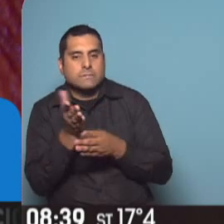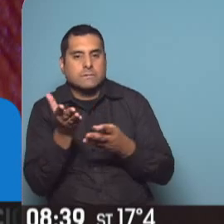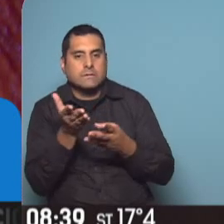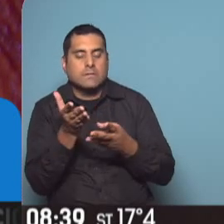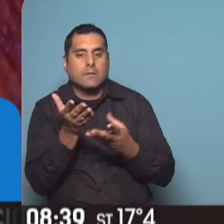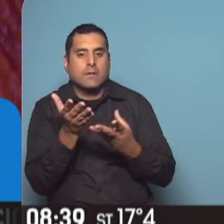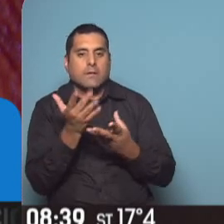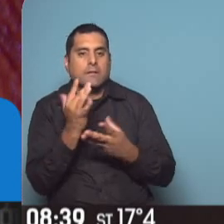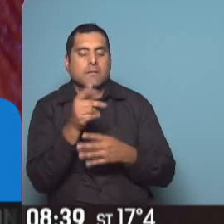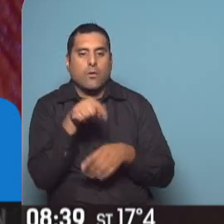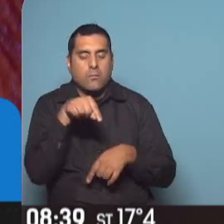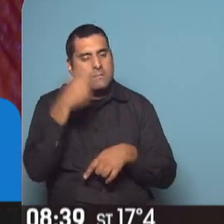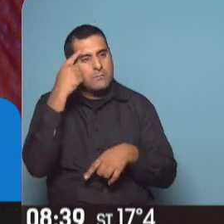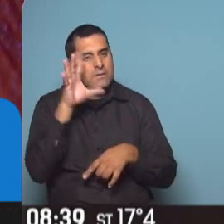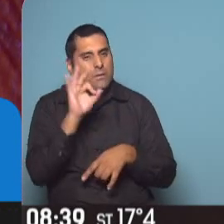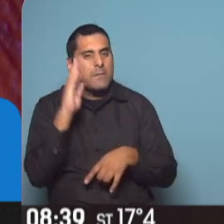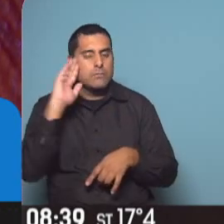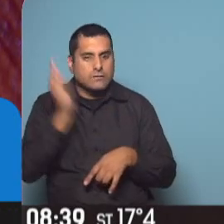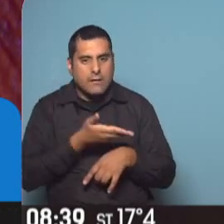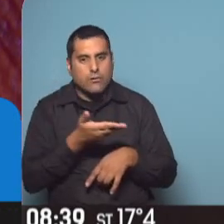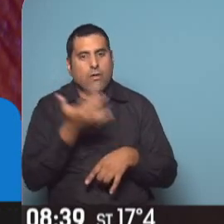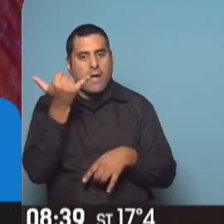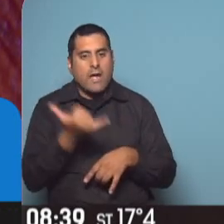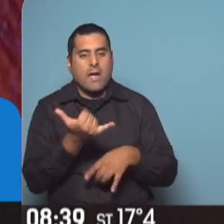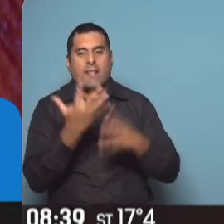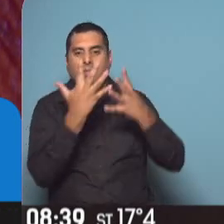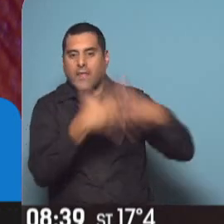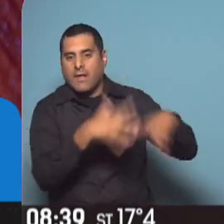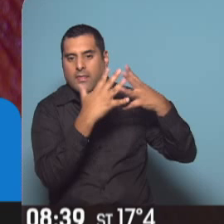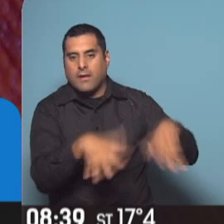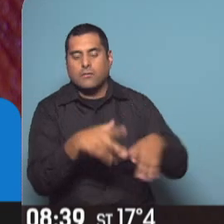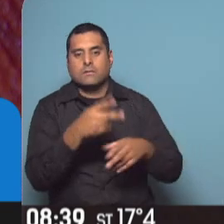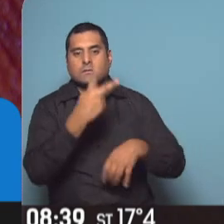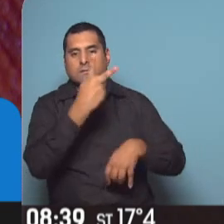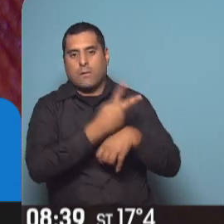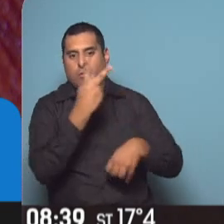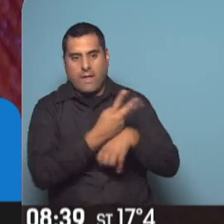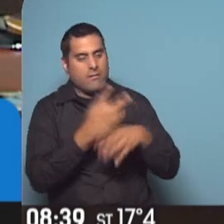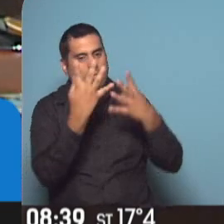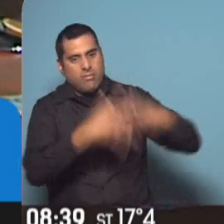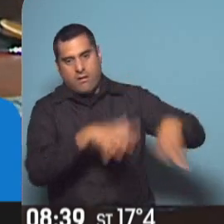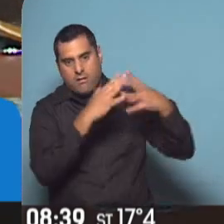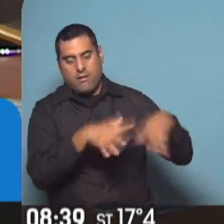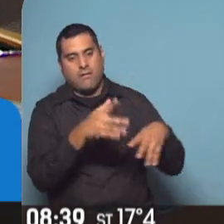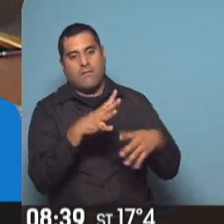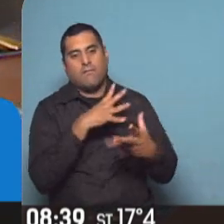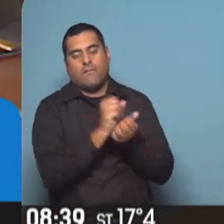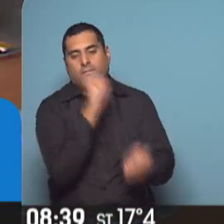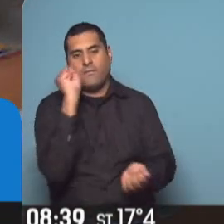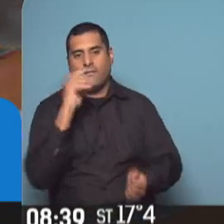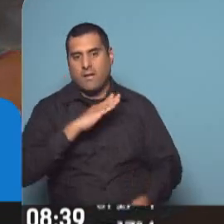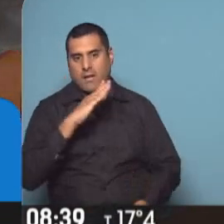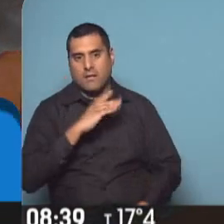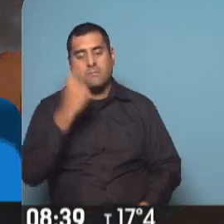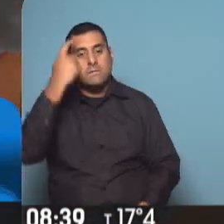prácticamente un 50 por ciento de deserción del sistema en 50 de la población que no termina el secundario imaginemos esto en los